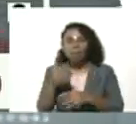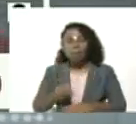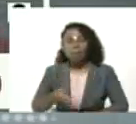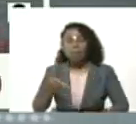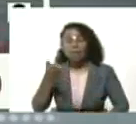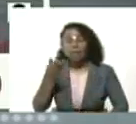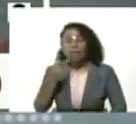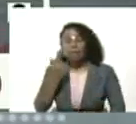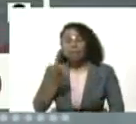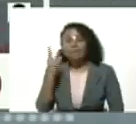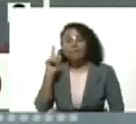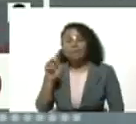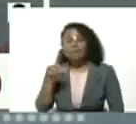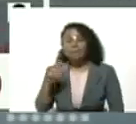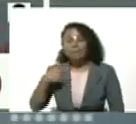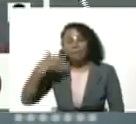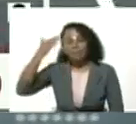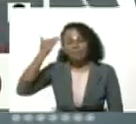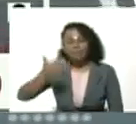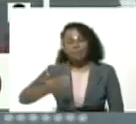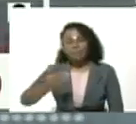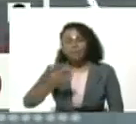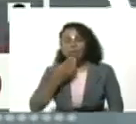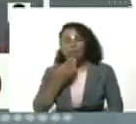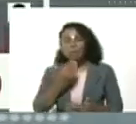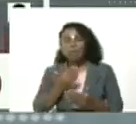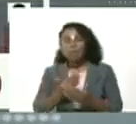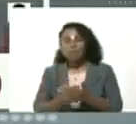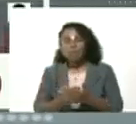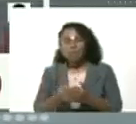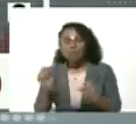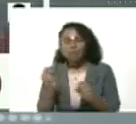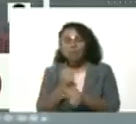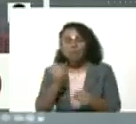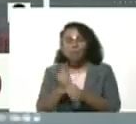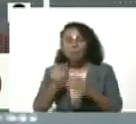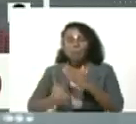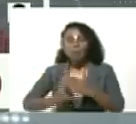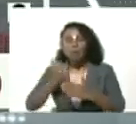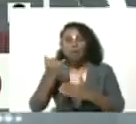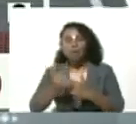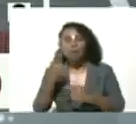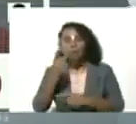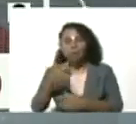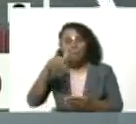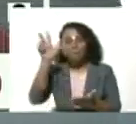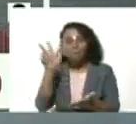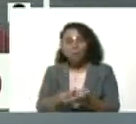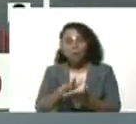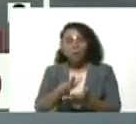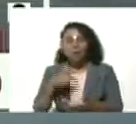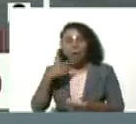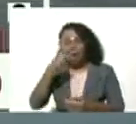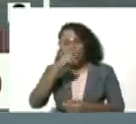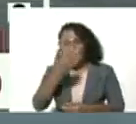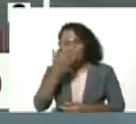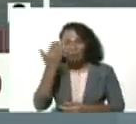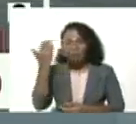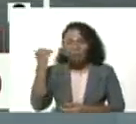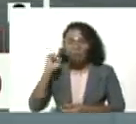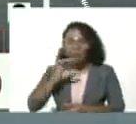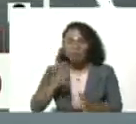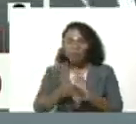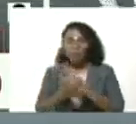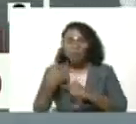importante decirlo, mi comandante, que gracias a obras y proyectos que usted nos aprobó en años anteriores,